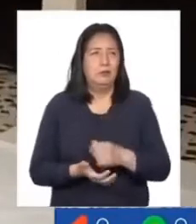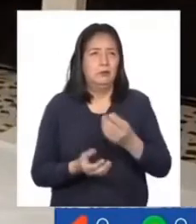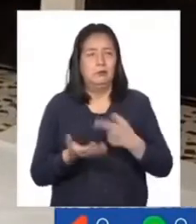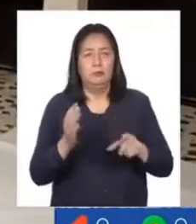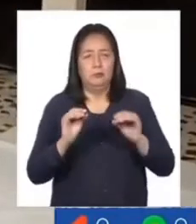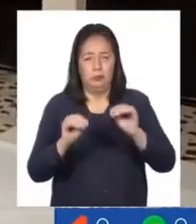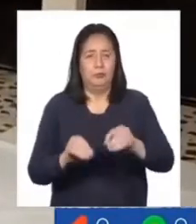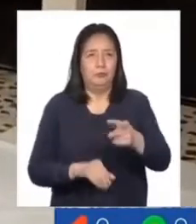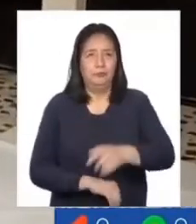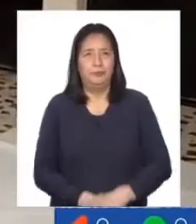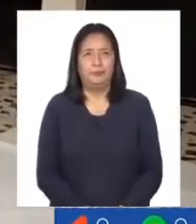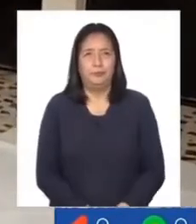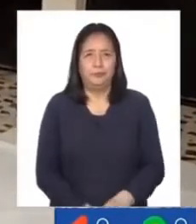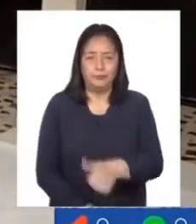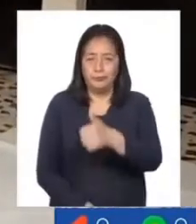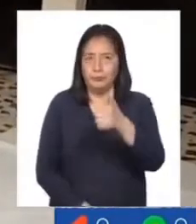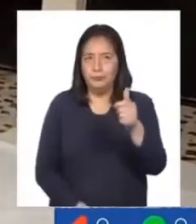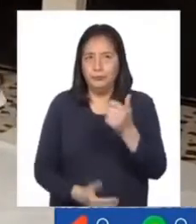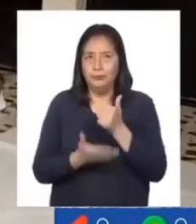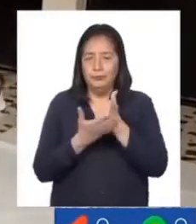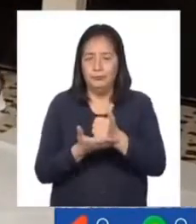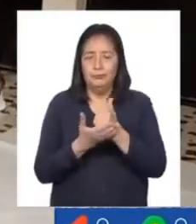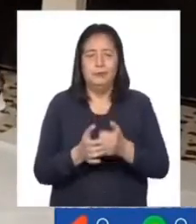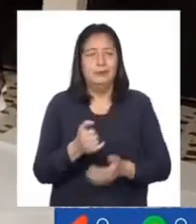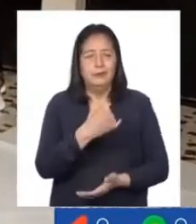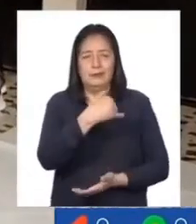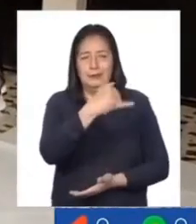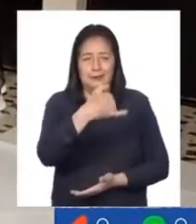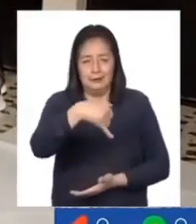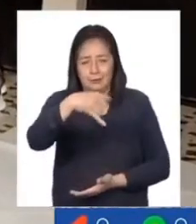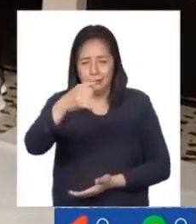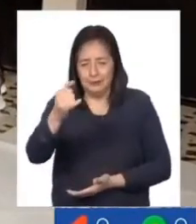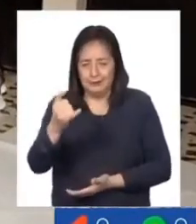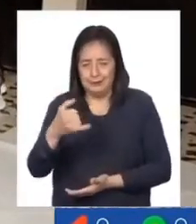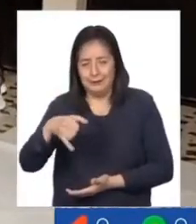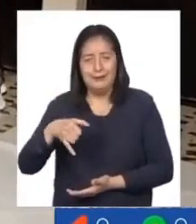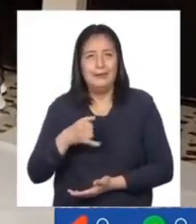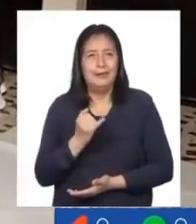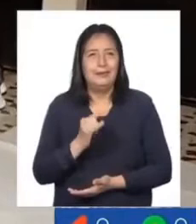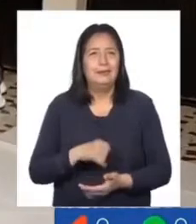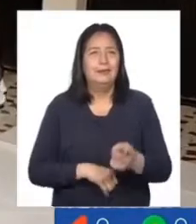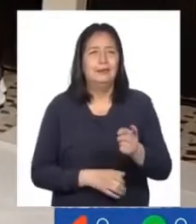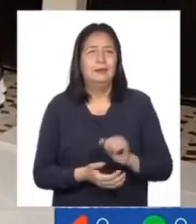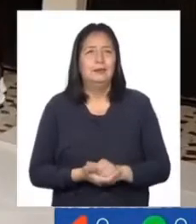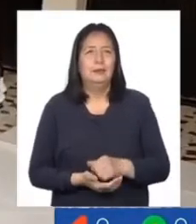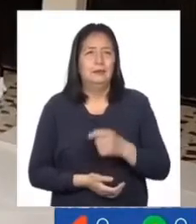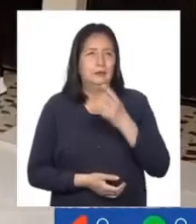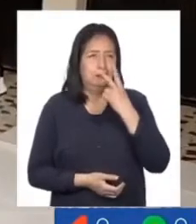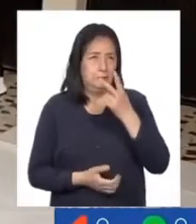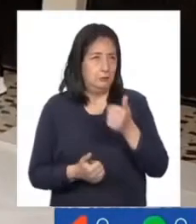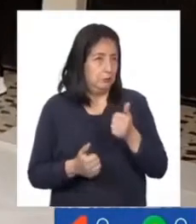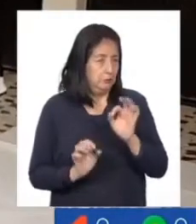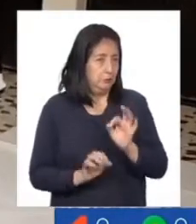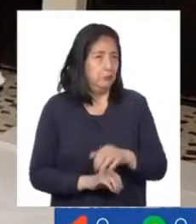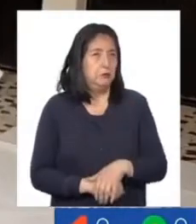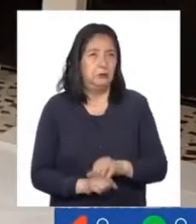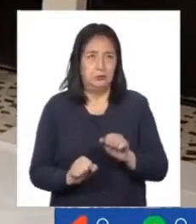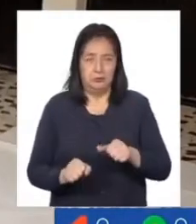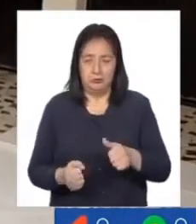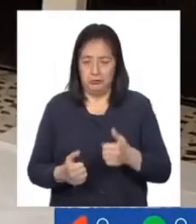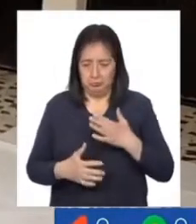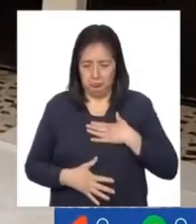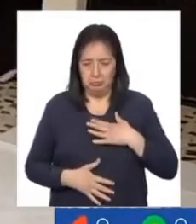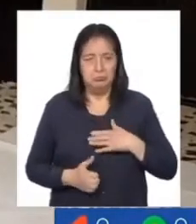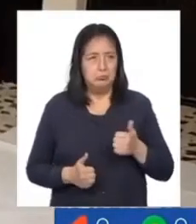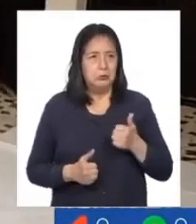posición. Y los demás ayudamos a dibujar esa silueta. Kiara, te veo bastante cómoda. Sí, esta